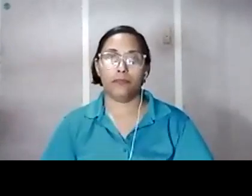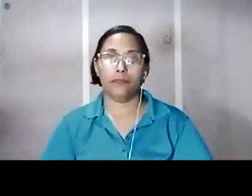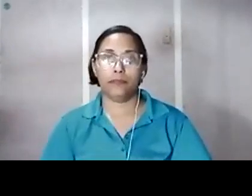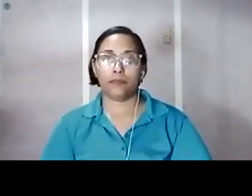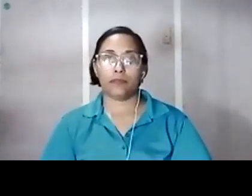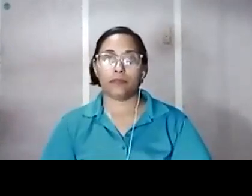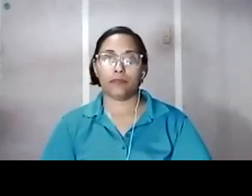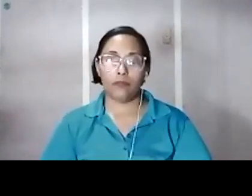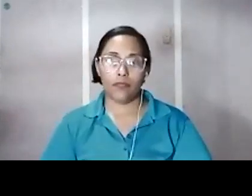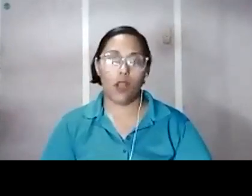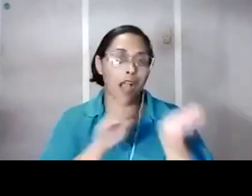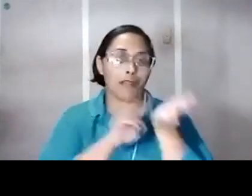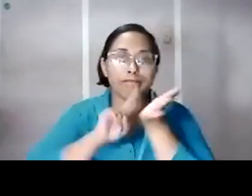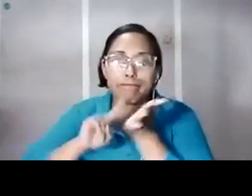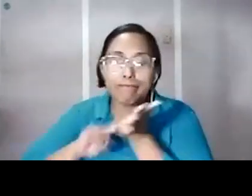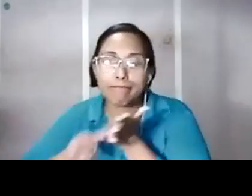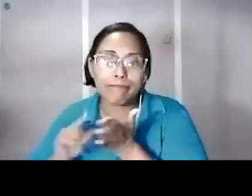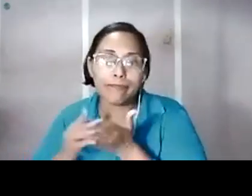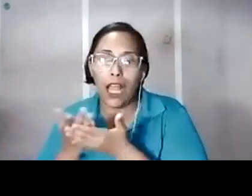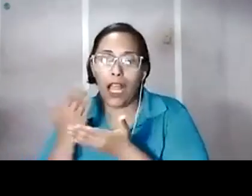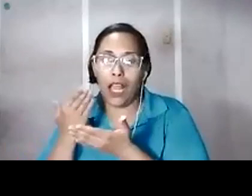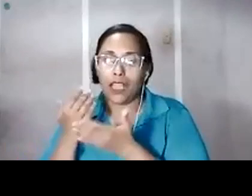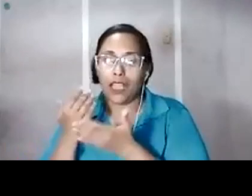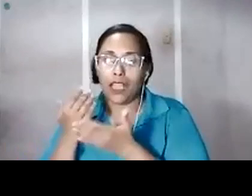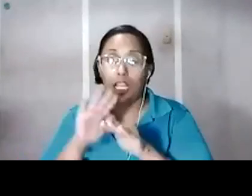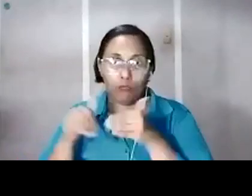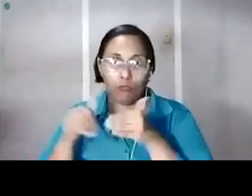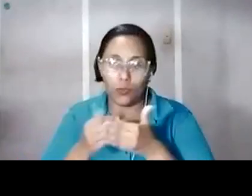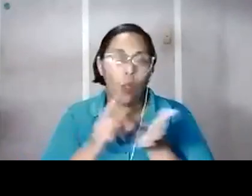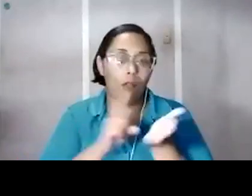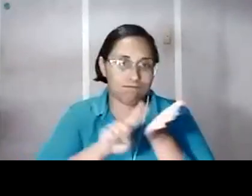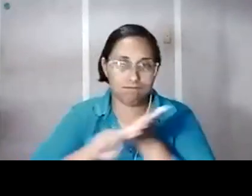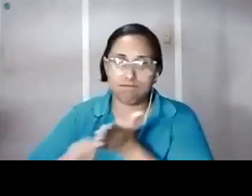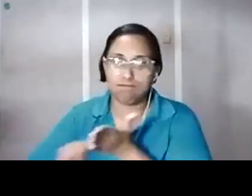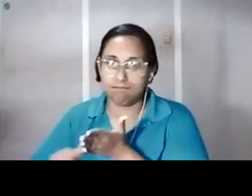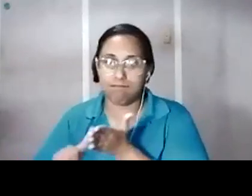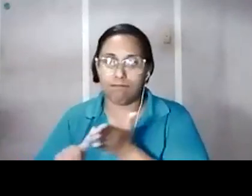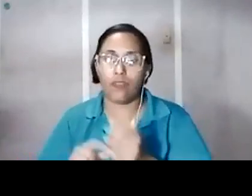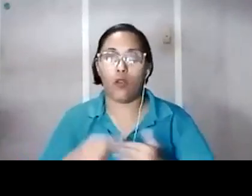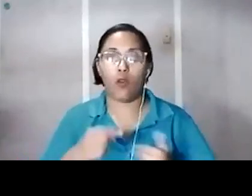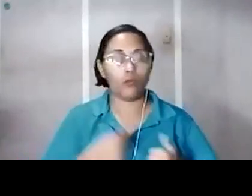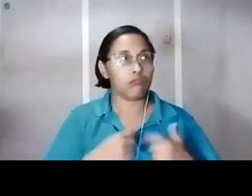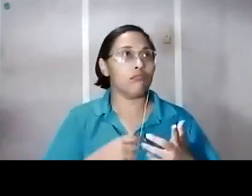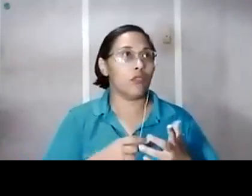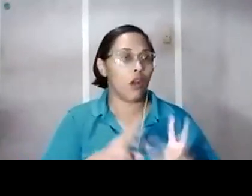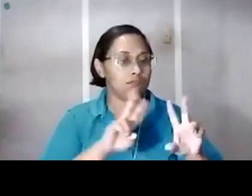soy una investigadora, antes que nada soy investigadora, y yo estoy investigando,